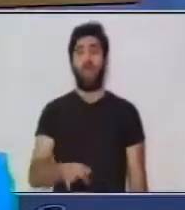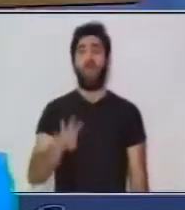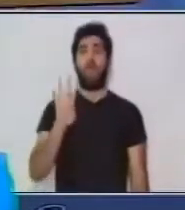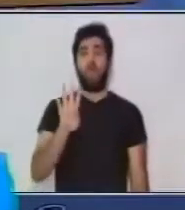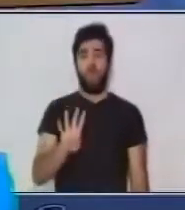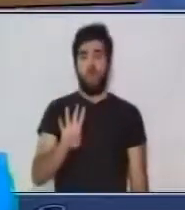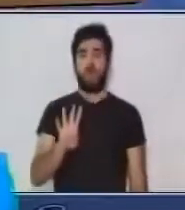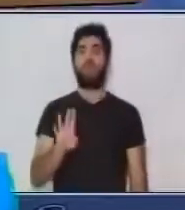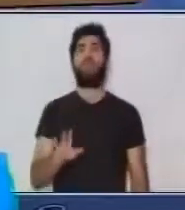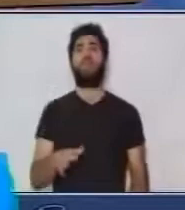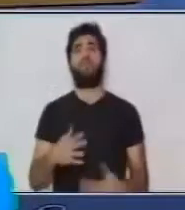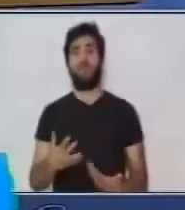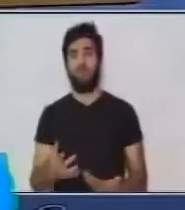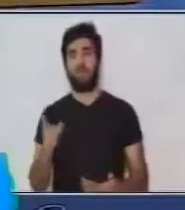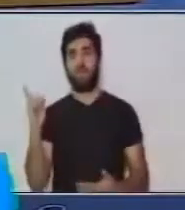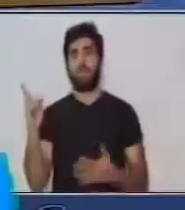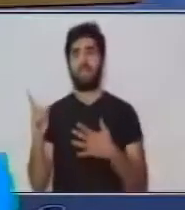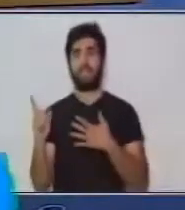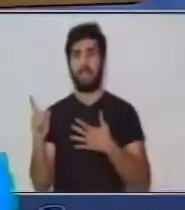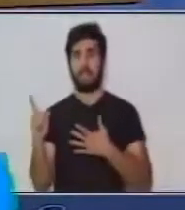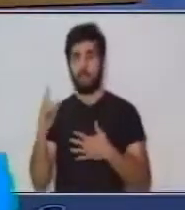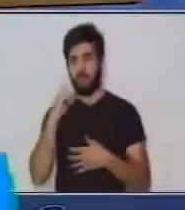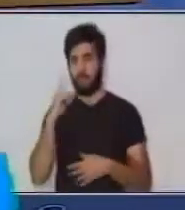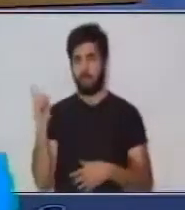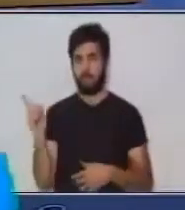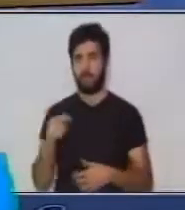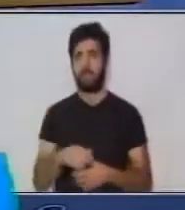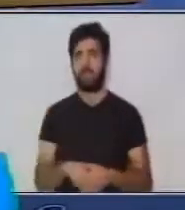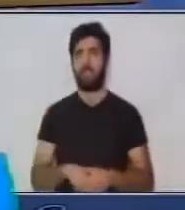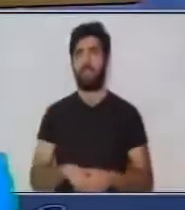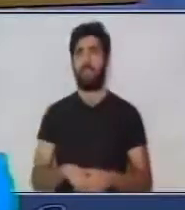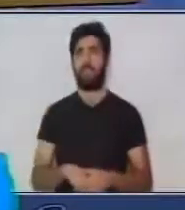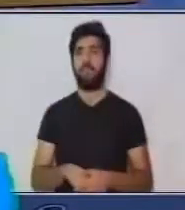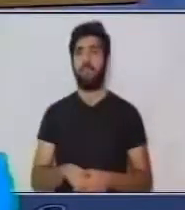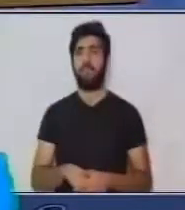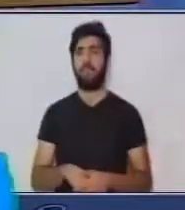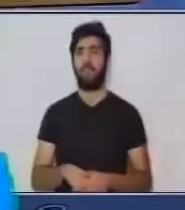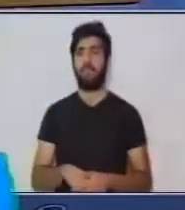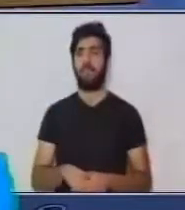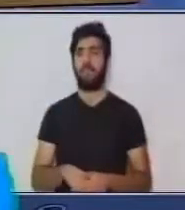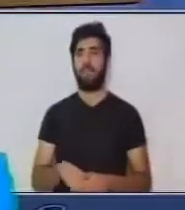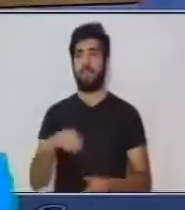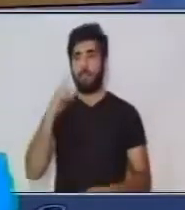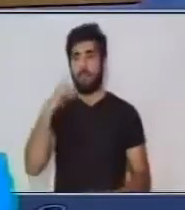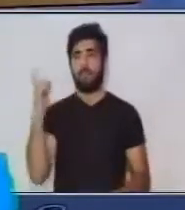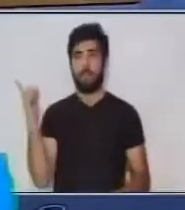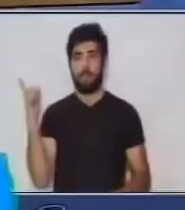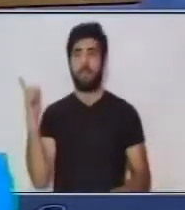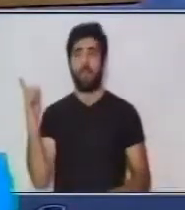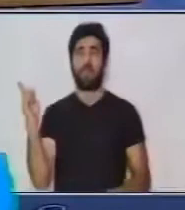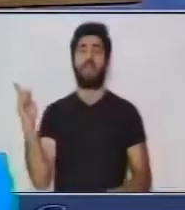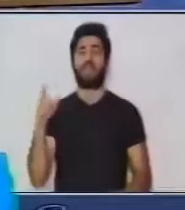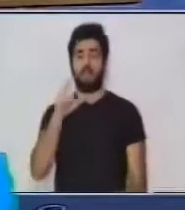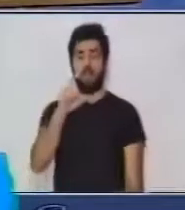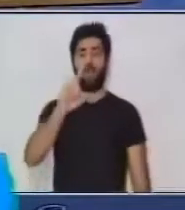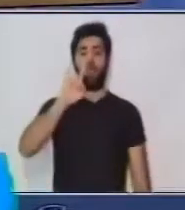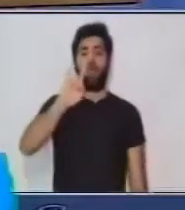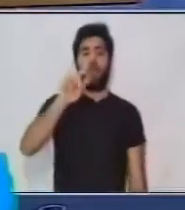lados. 4 lados, puede ser este trapecio, este también es un